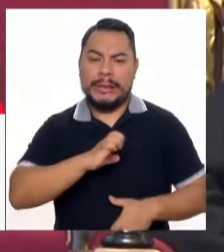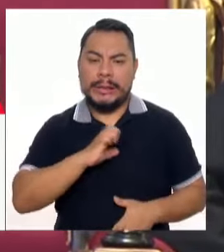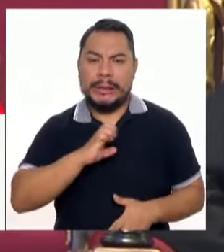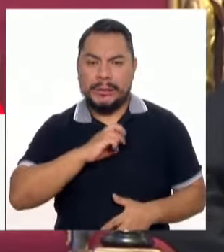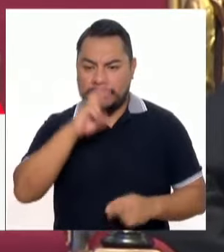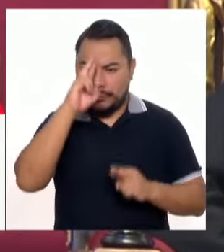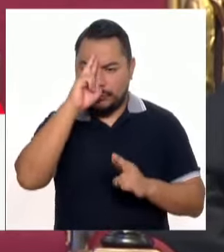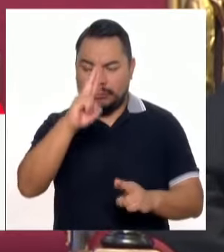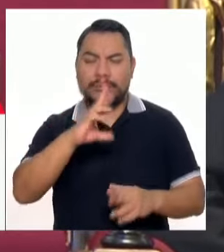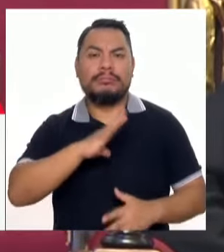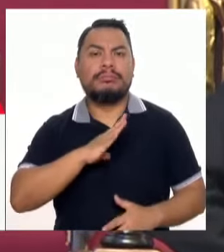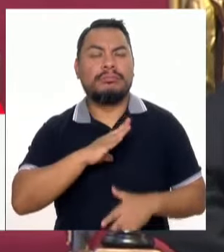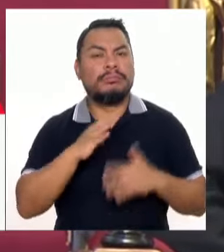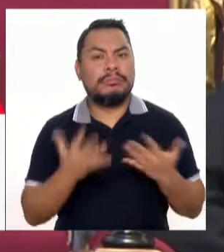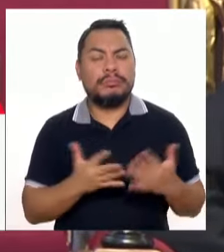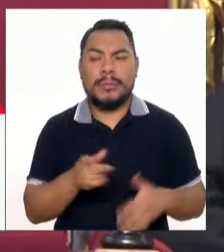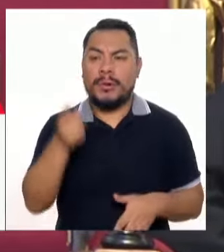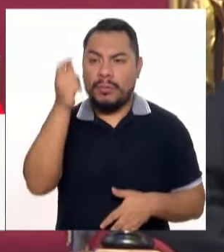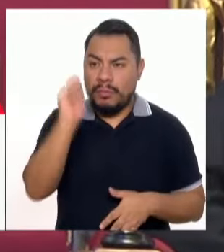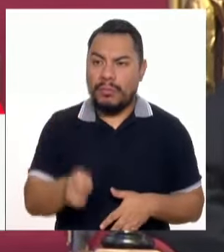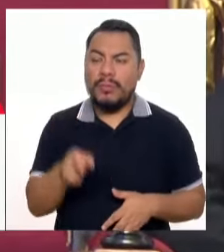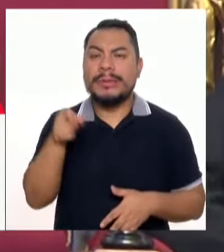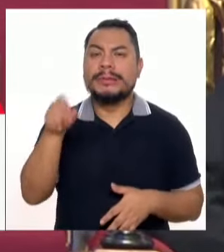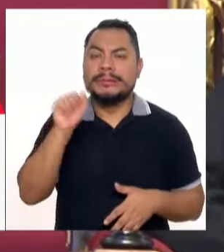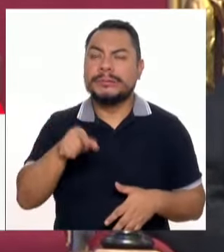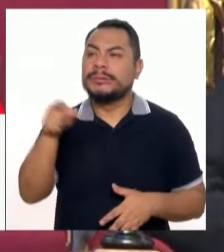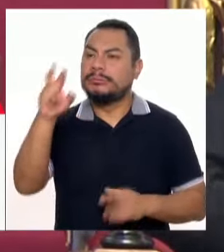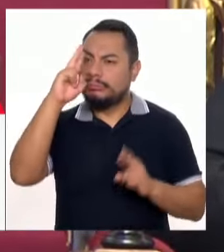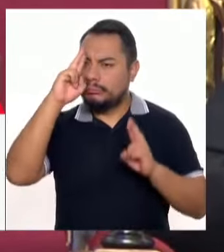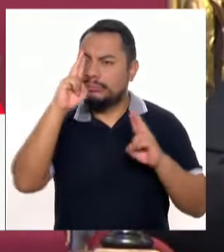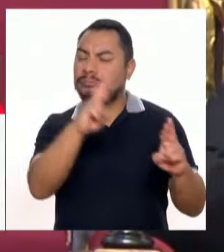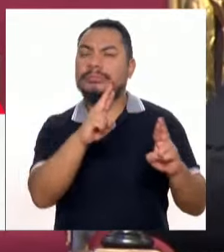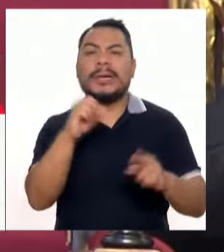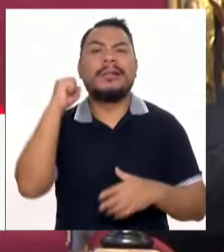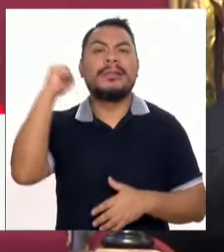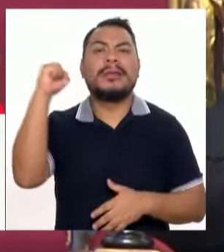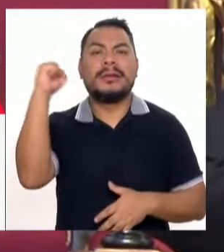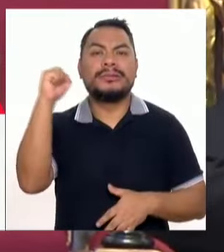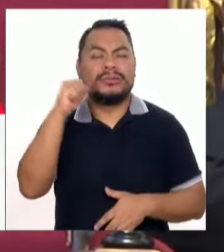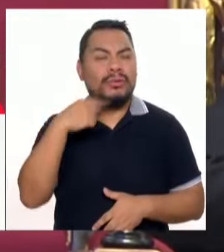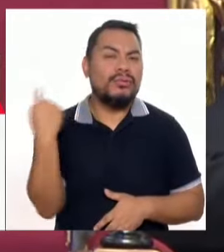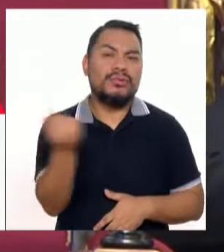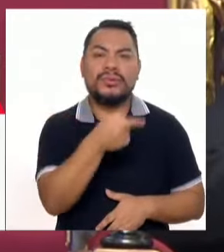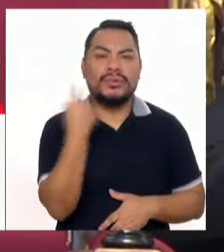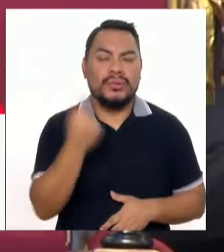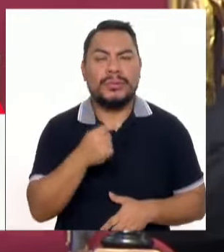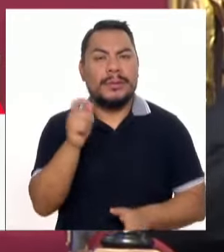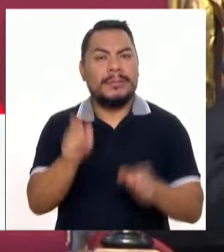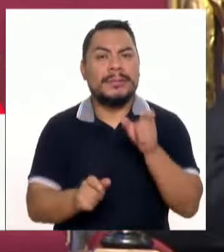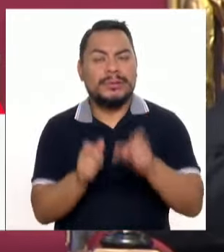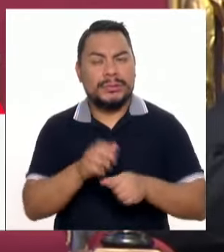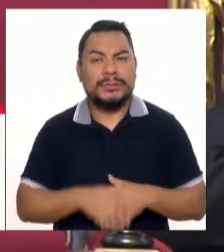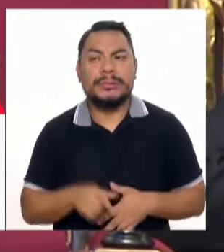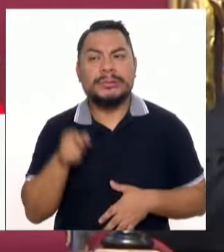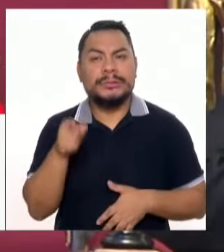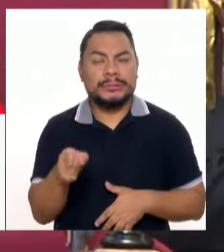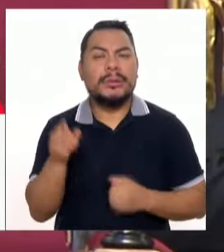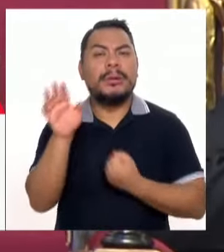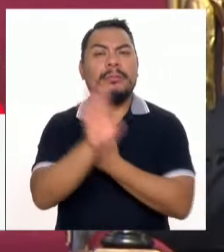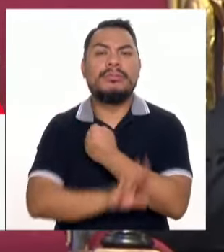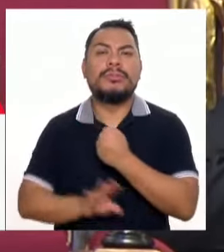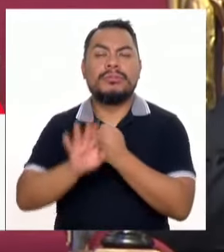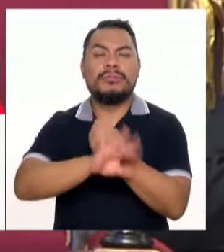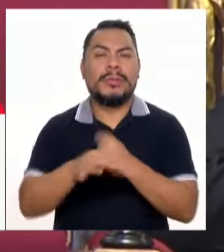moral. Jueces que hagan respetar los derechos de las ciudadanas y los ciudadanos, que protejan